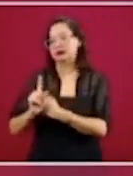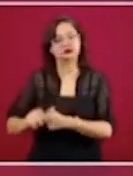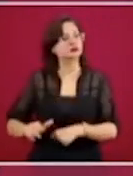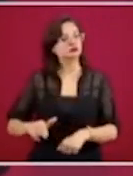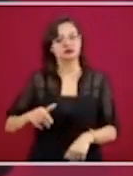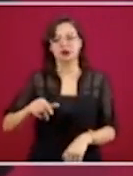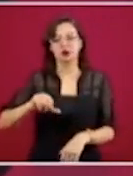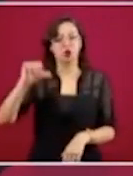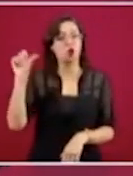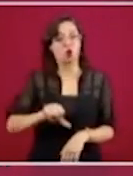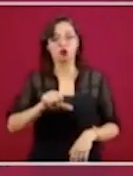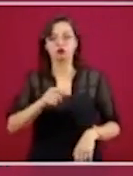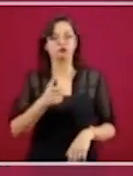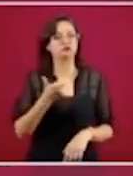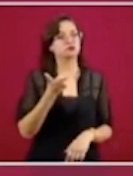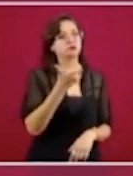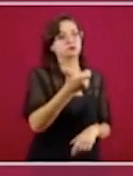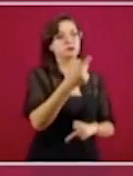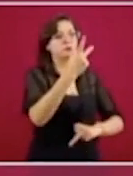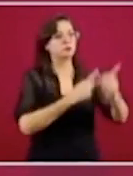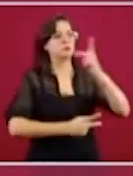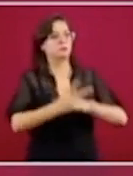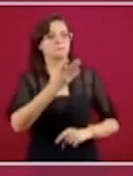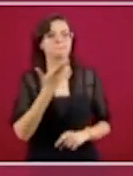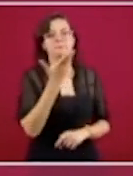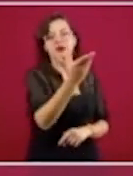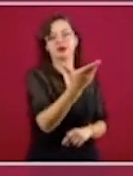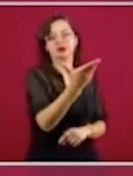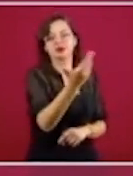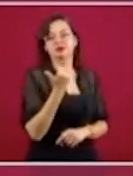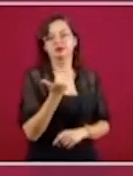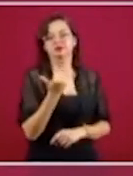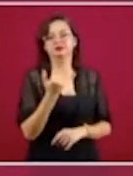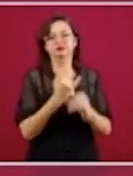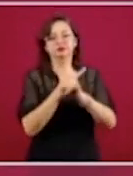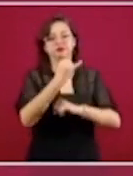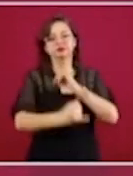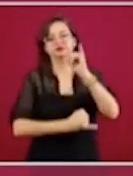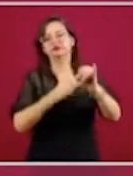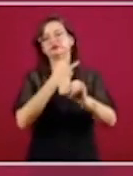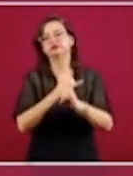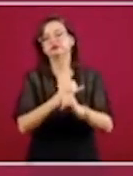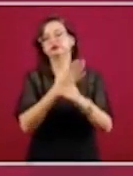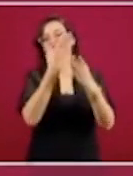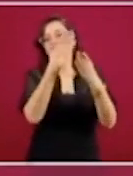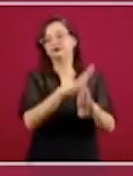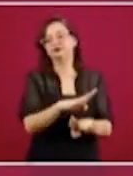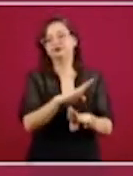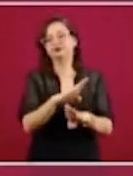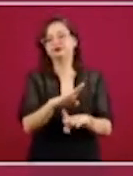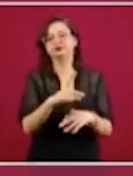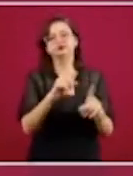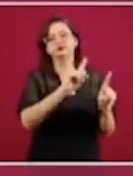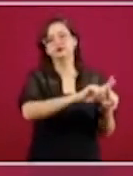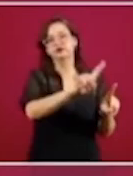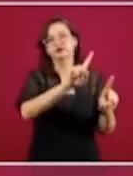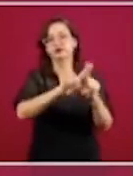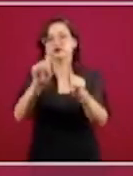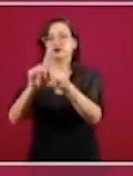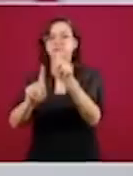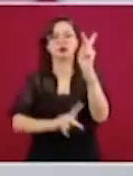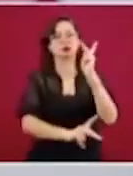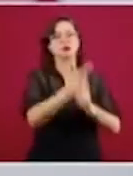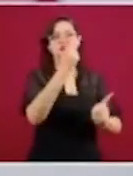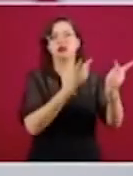dinero prestado a organismos financieros internacionales o a los bancos. Y